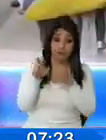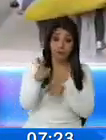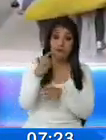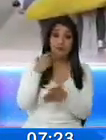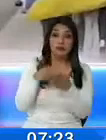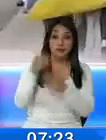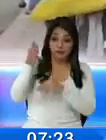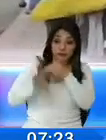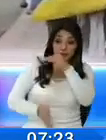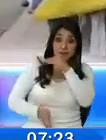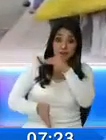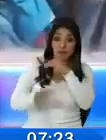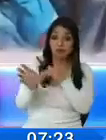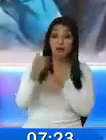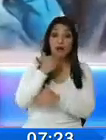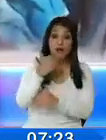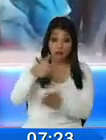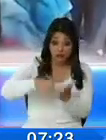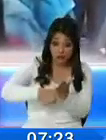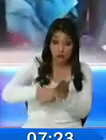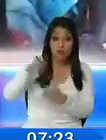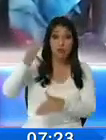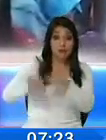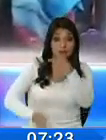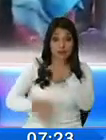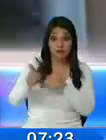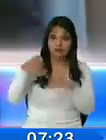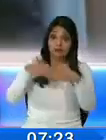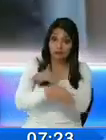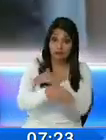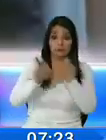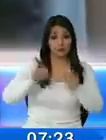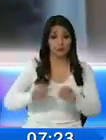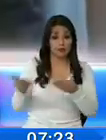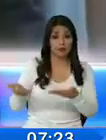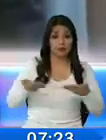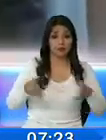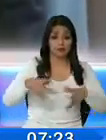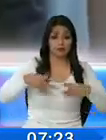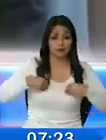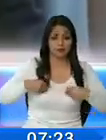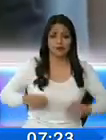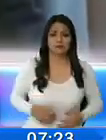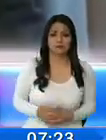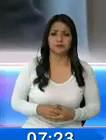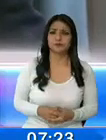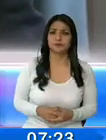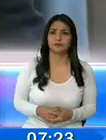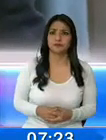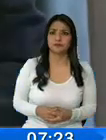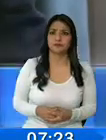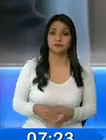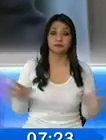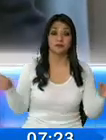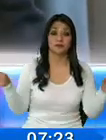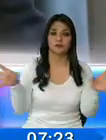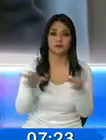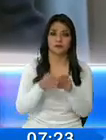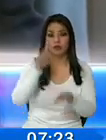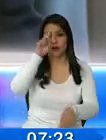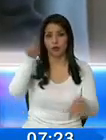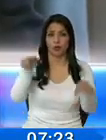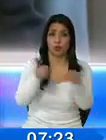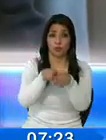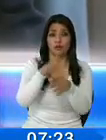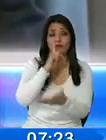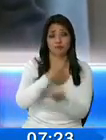identidad de los ciudadanos venezolanos para fines migratorios. Aquí estamos todos juntos, o salimos juntos de esta crisis, que es